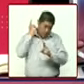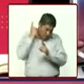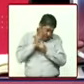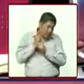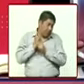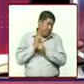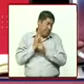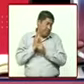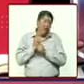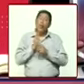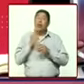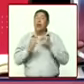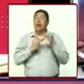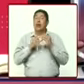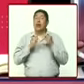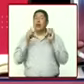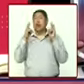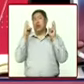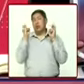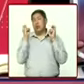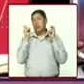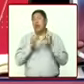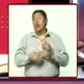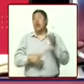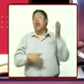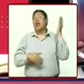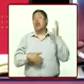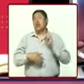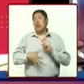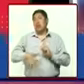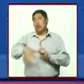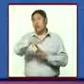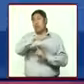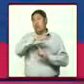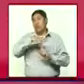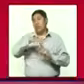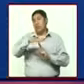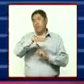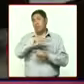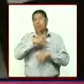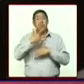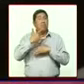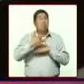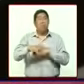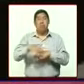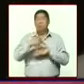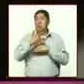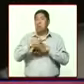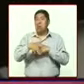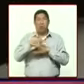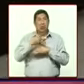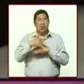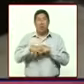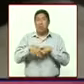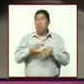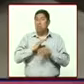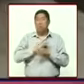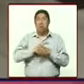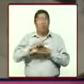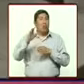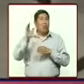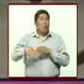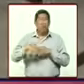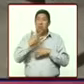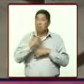Precisamente, Miriam, acerca de este tema, este es el panorama que tenemos. Vacías, las salas del Ceresi están